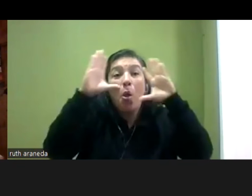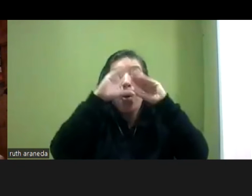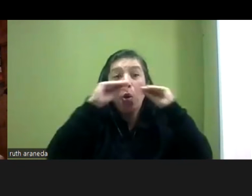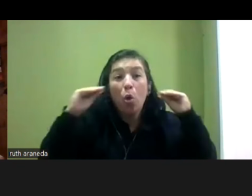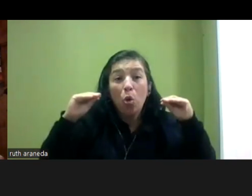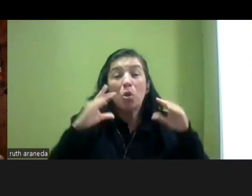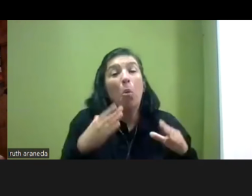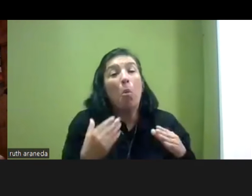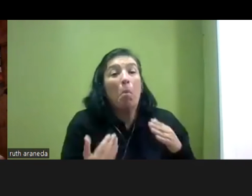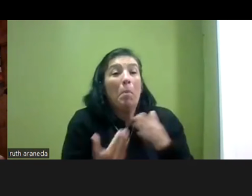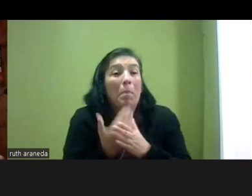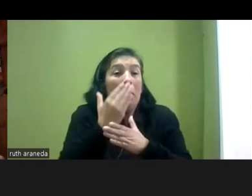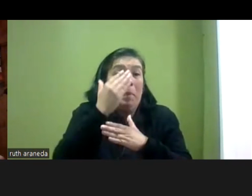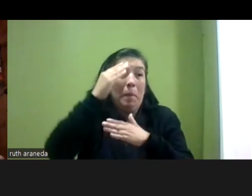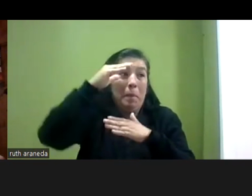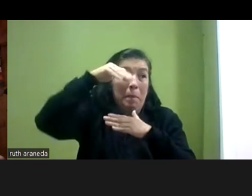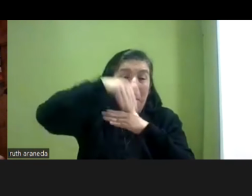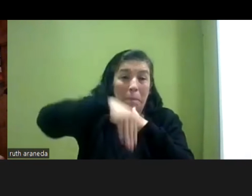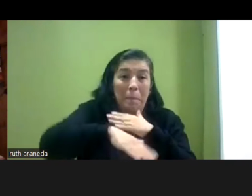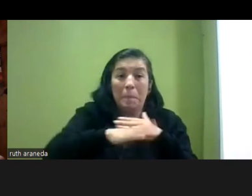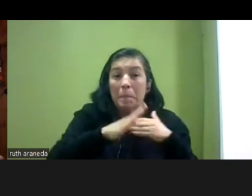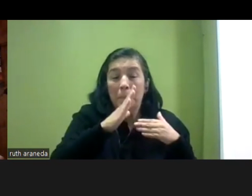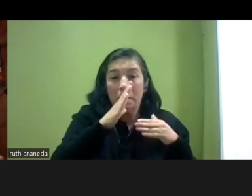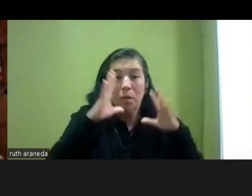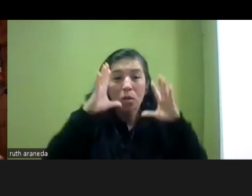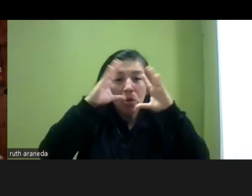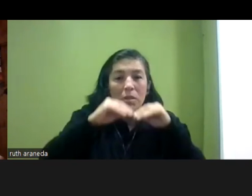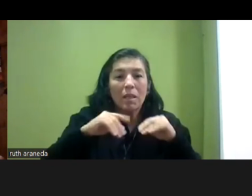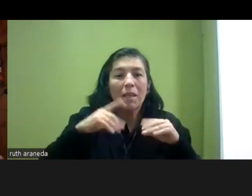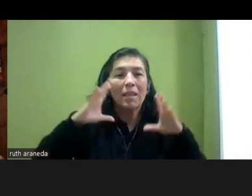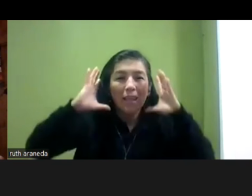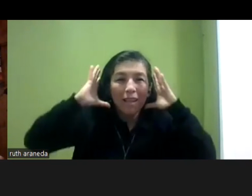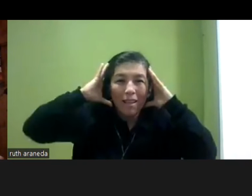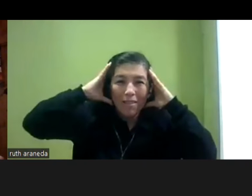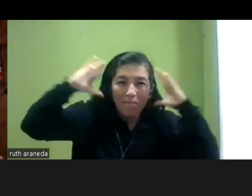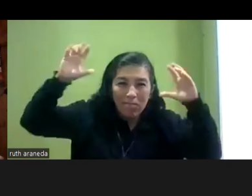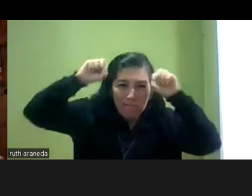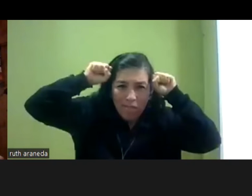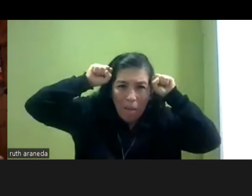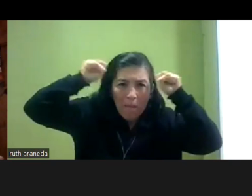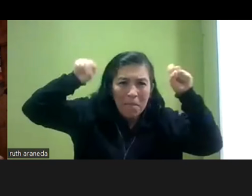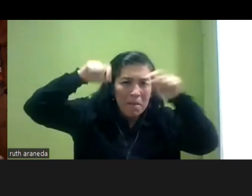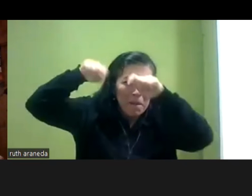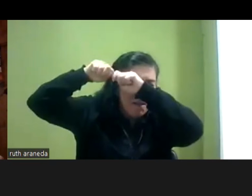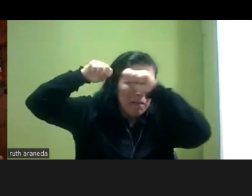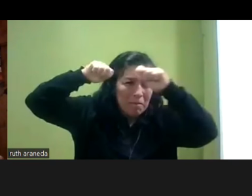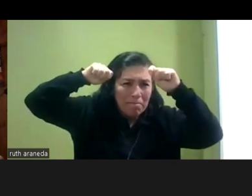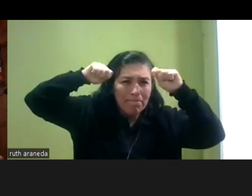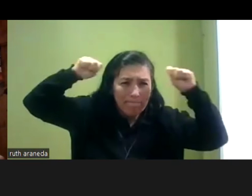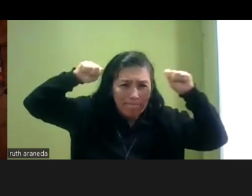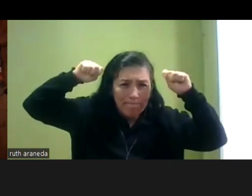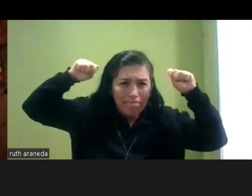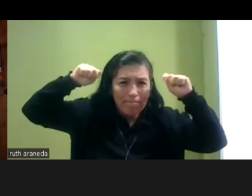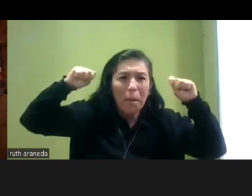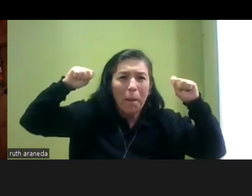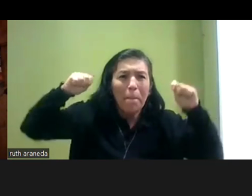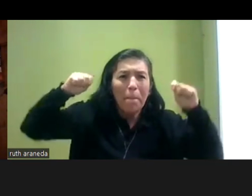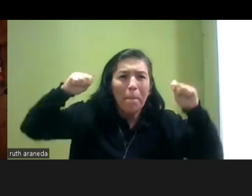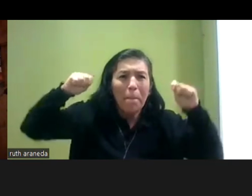día y noche, y los cordeles se iban apretando cada vez